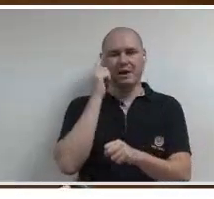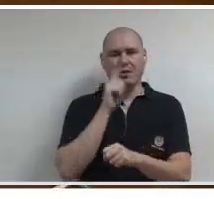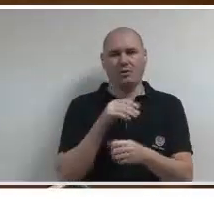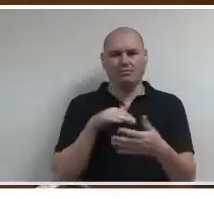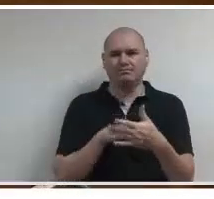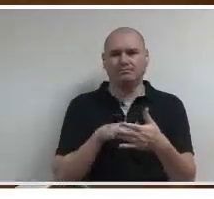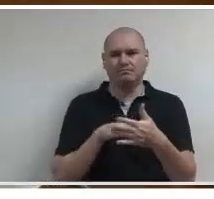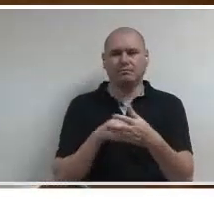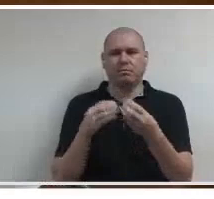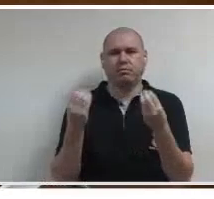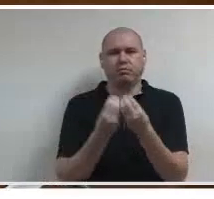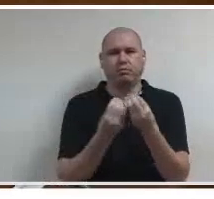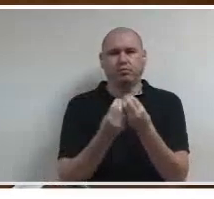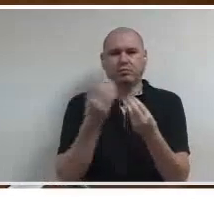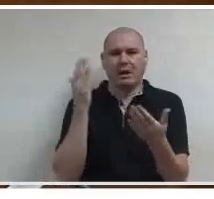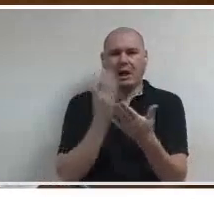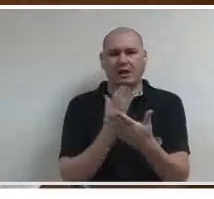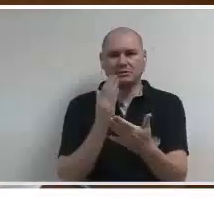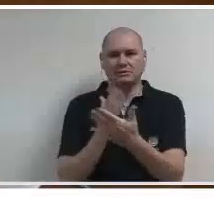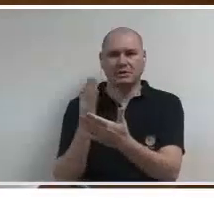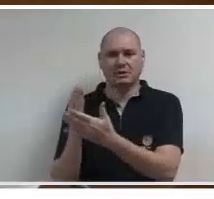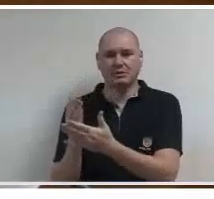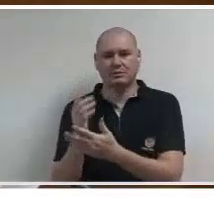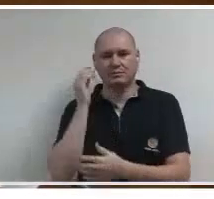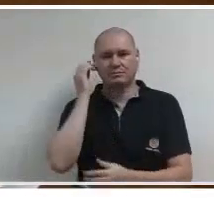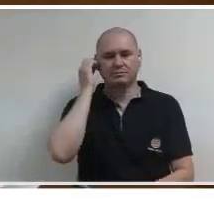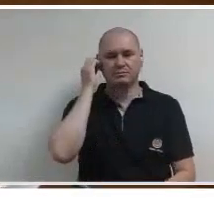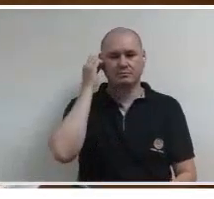Peti plan de congestionamiento de gua.